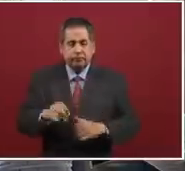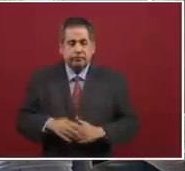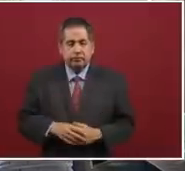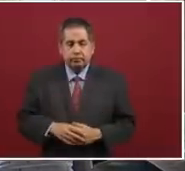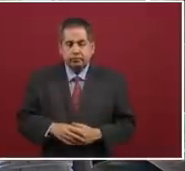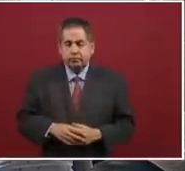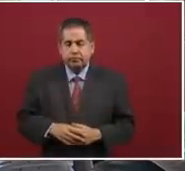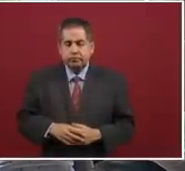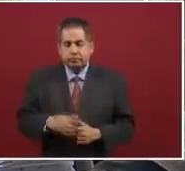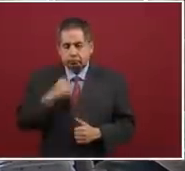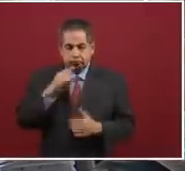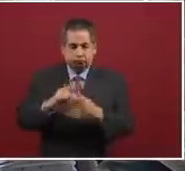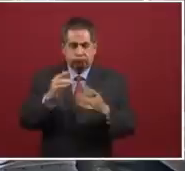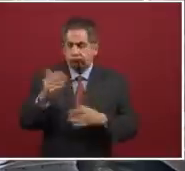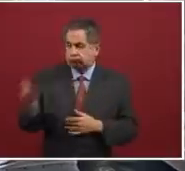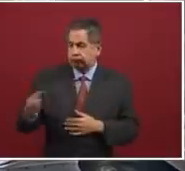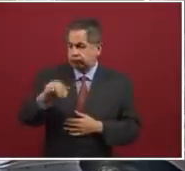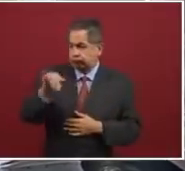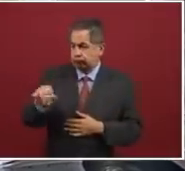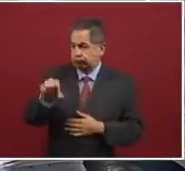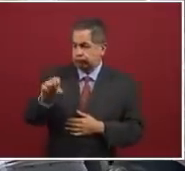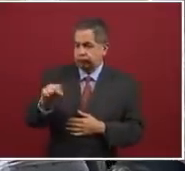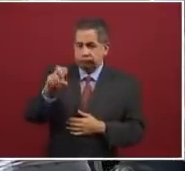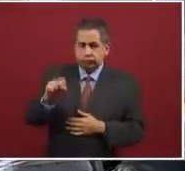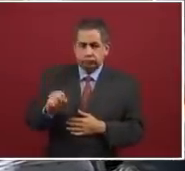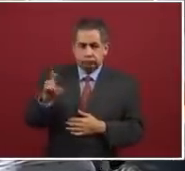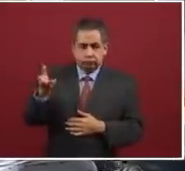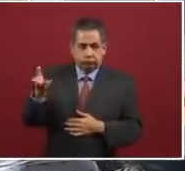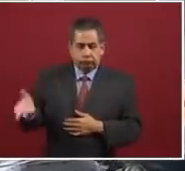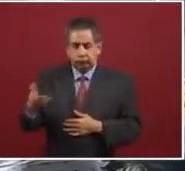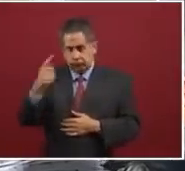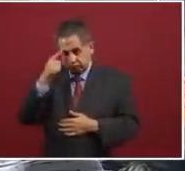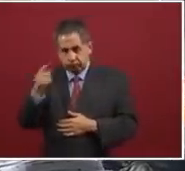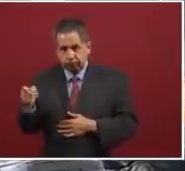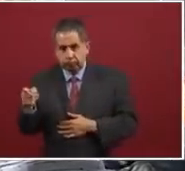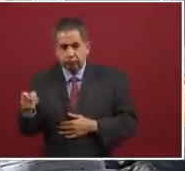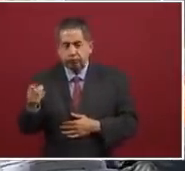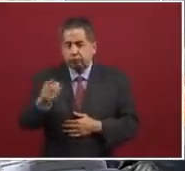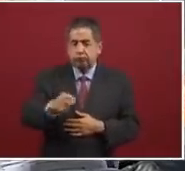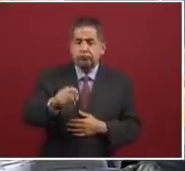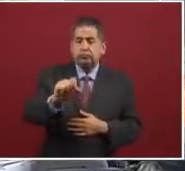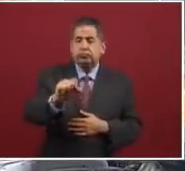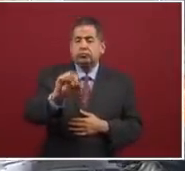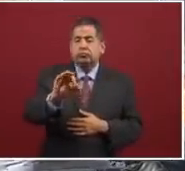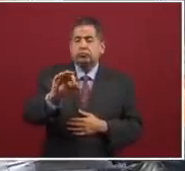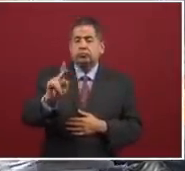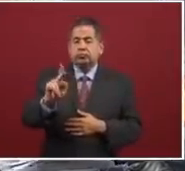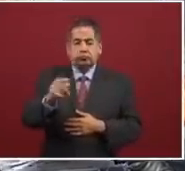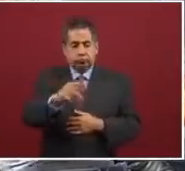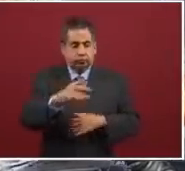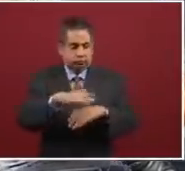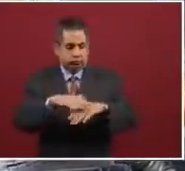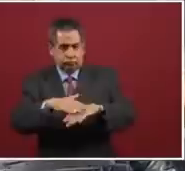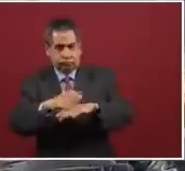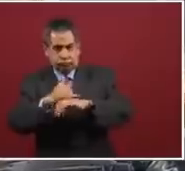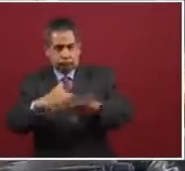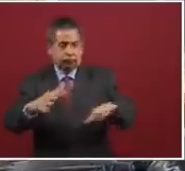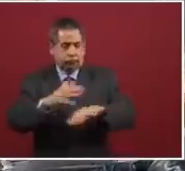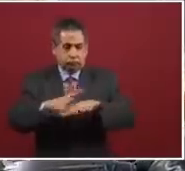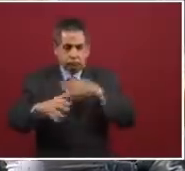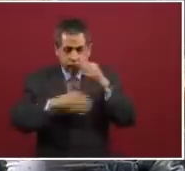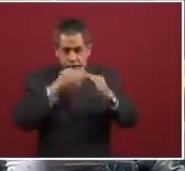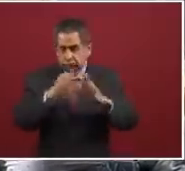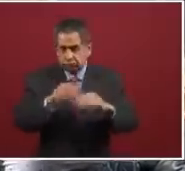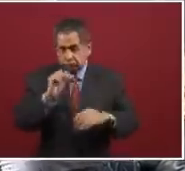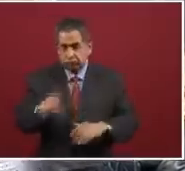Le voy a pedir aquí a Jesús para que la Función Pública informe sobre este caso